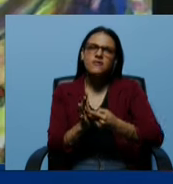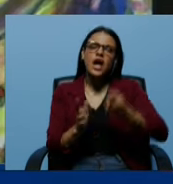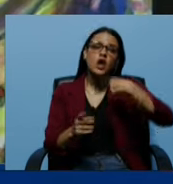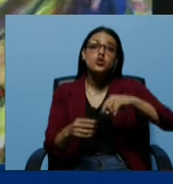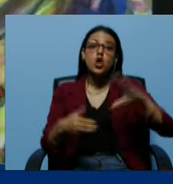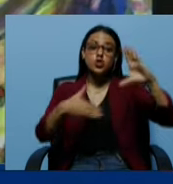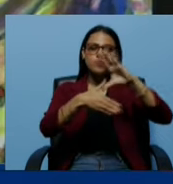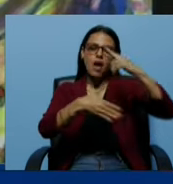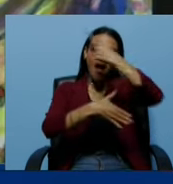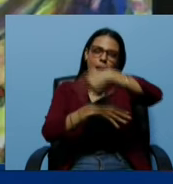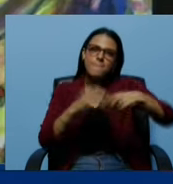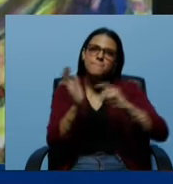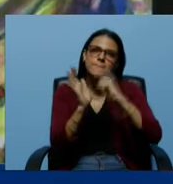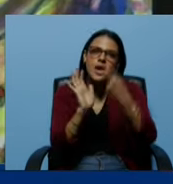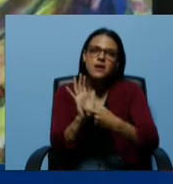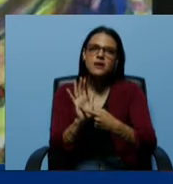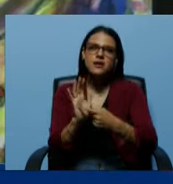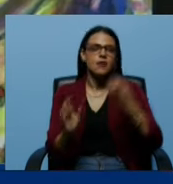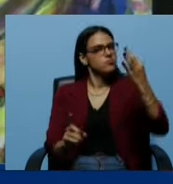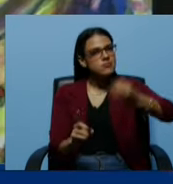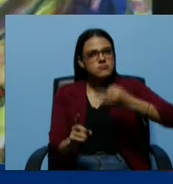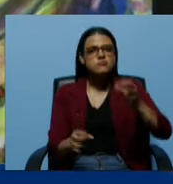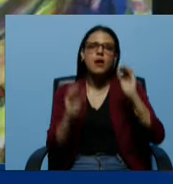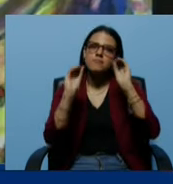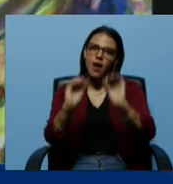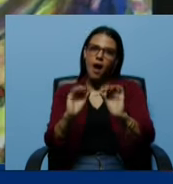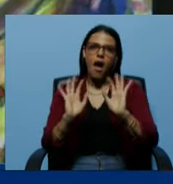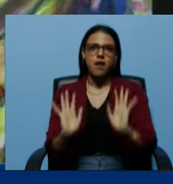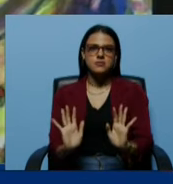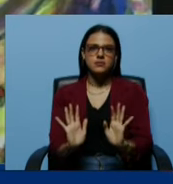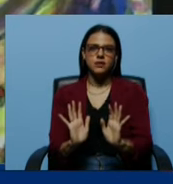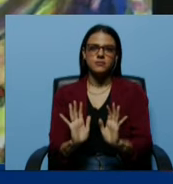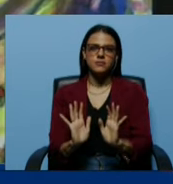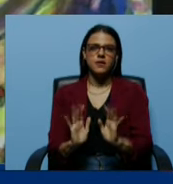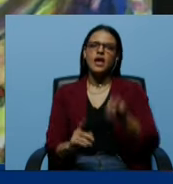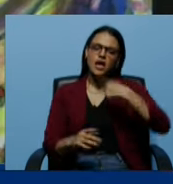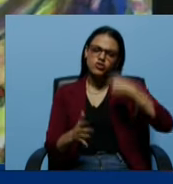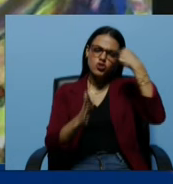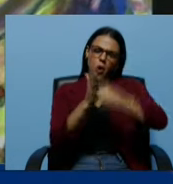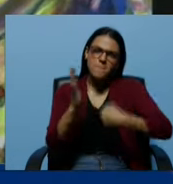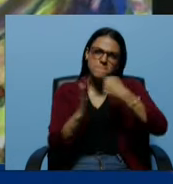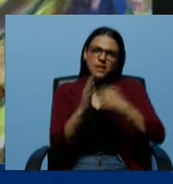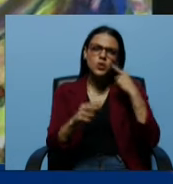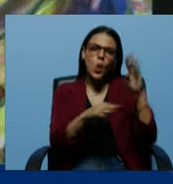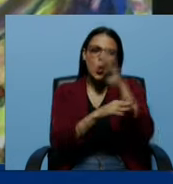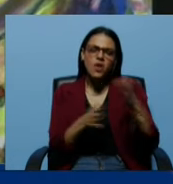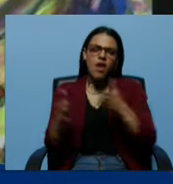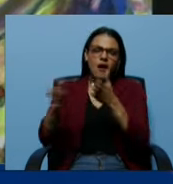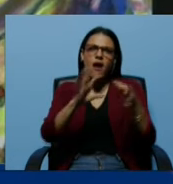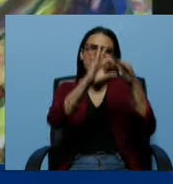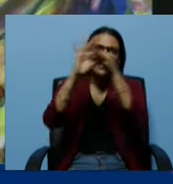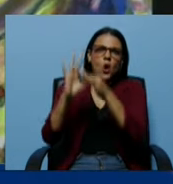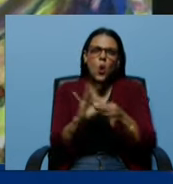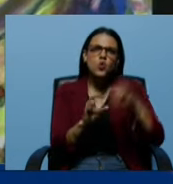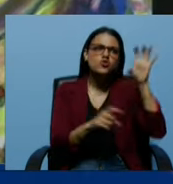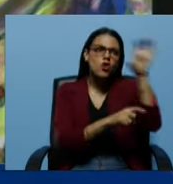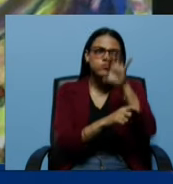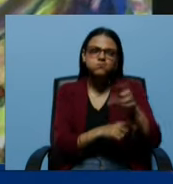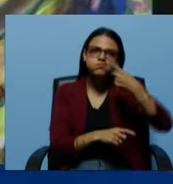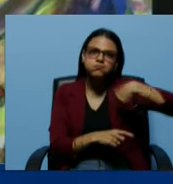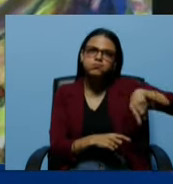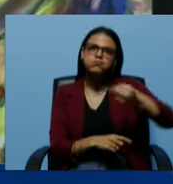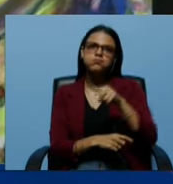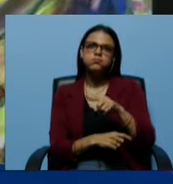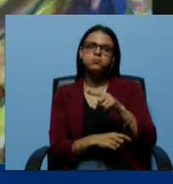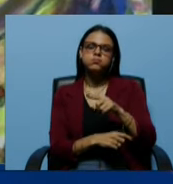América. Siempre ha sido así. Y perseverando en el camino de la unión regional.